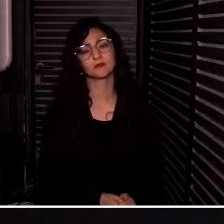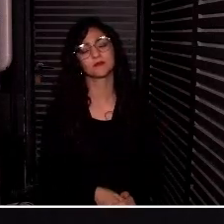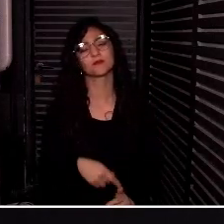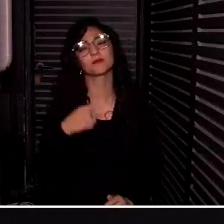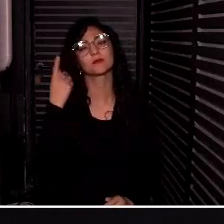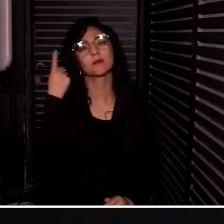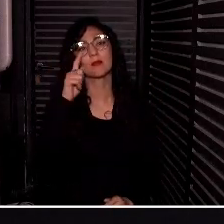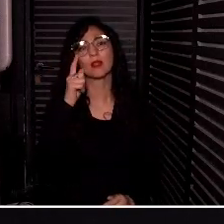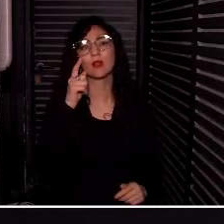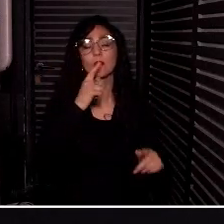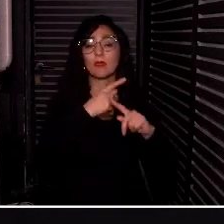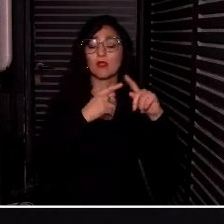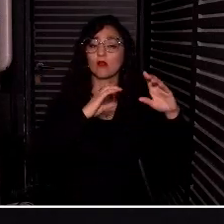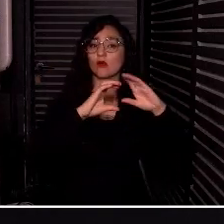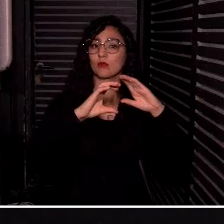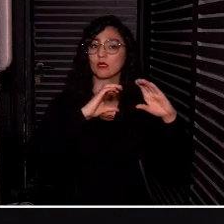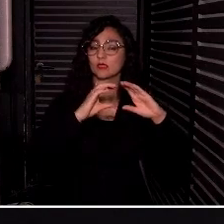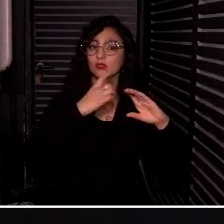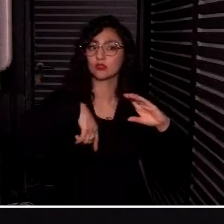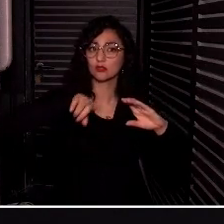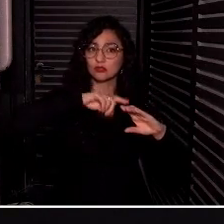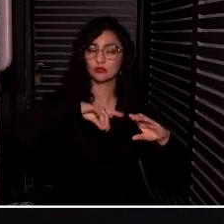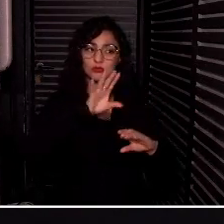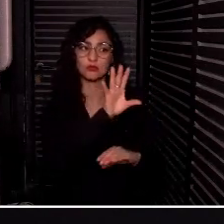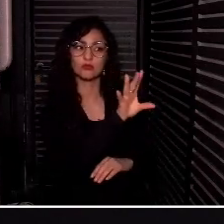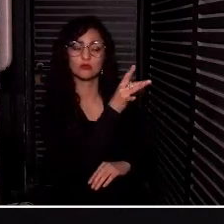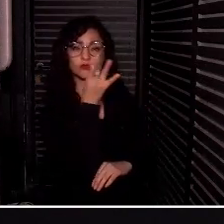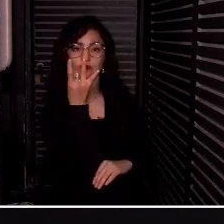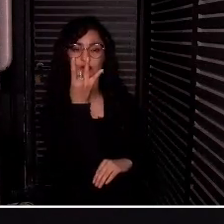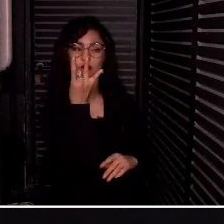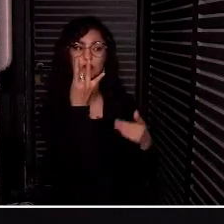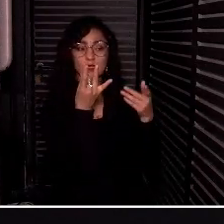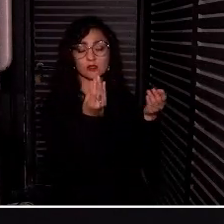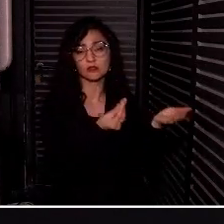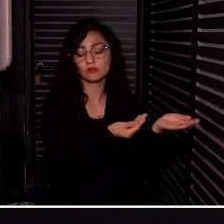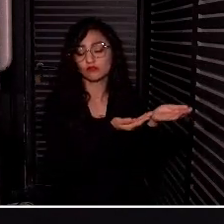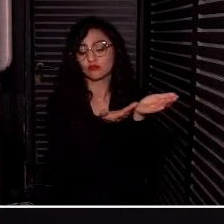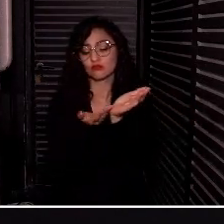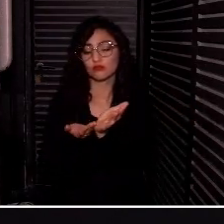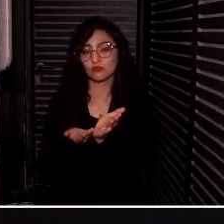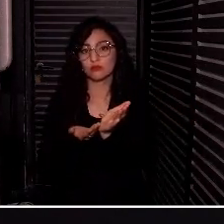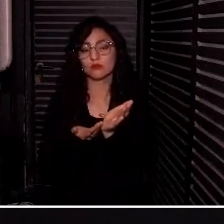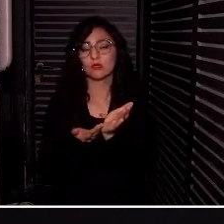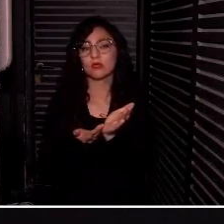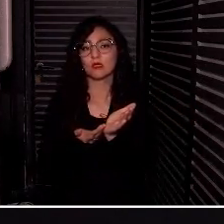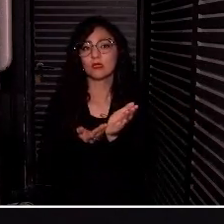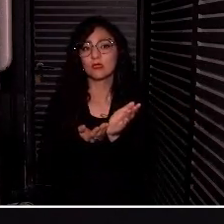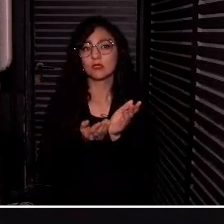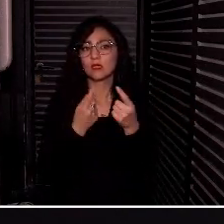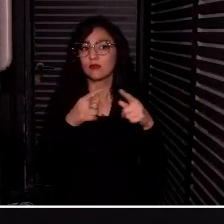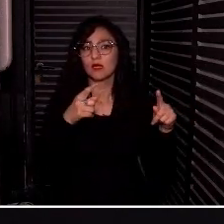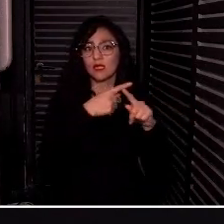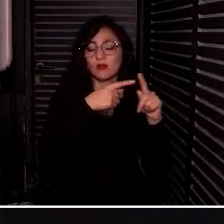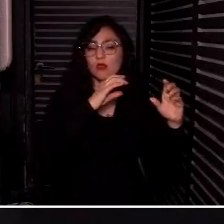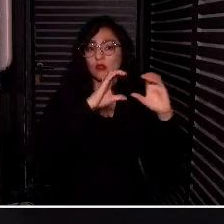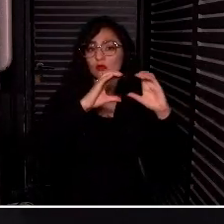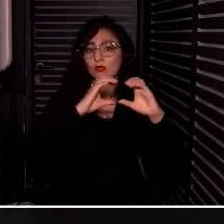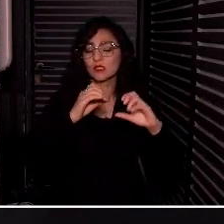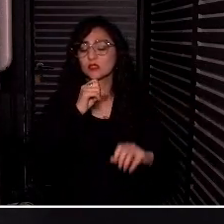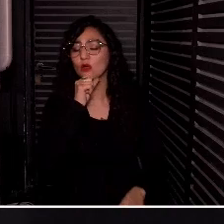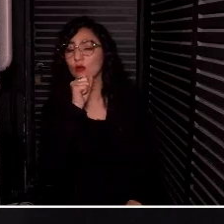comunicación es una forma importante en la cual nosotros tomamos este estas ofertas de sentido que nos hacen medios de comunicación